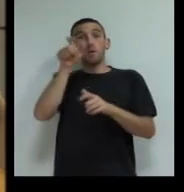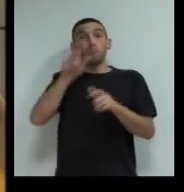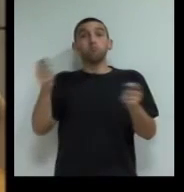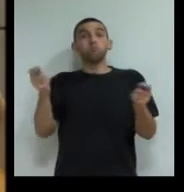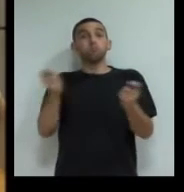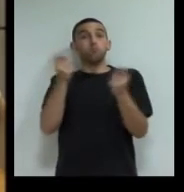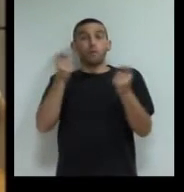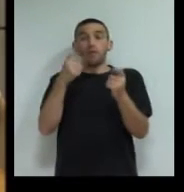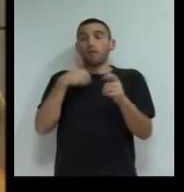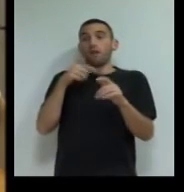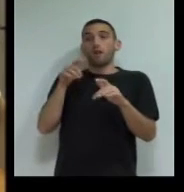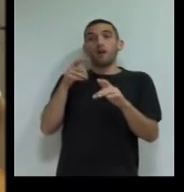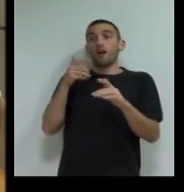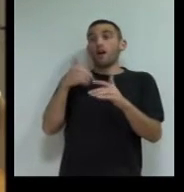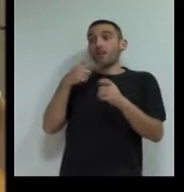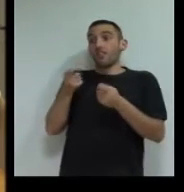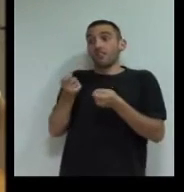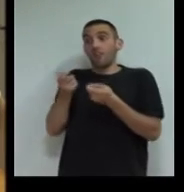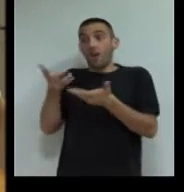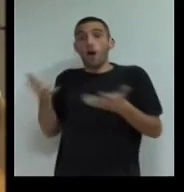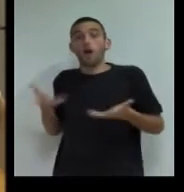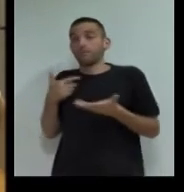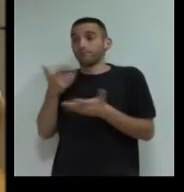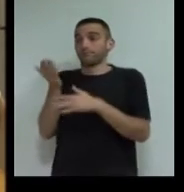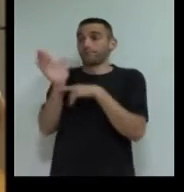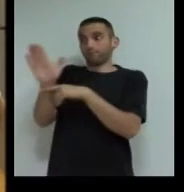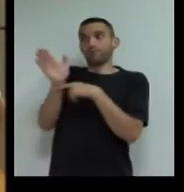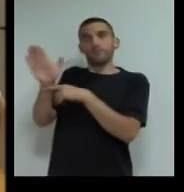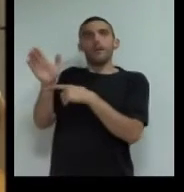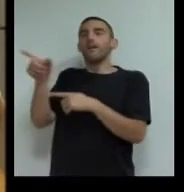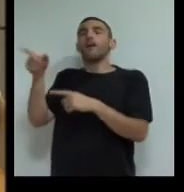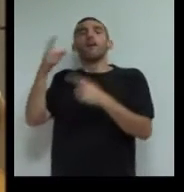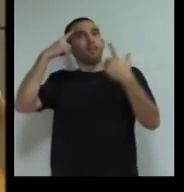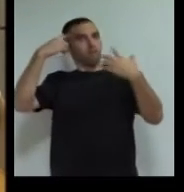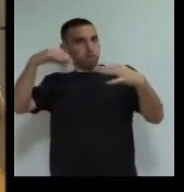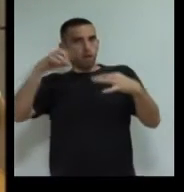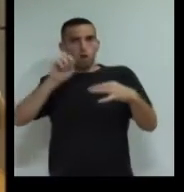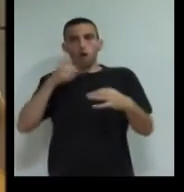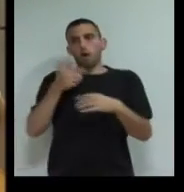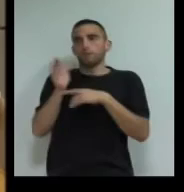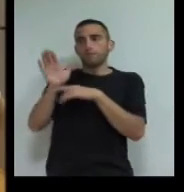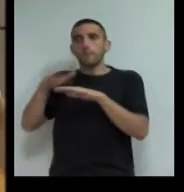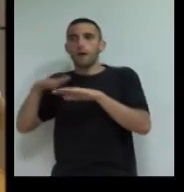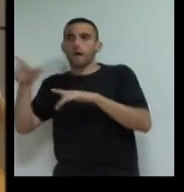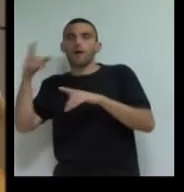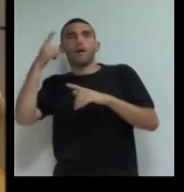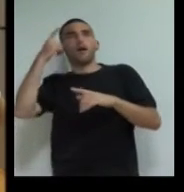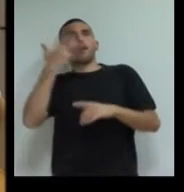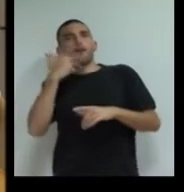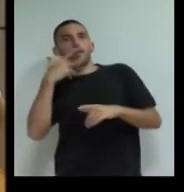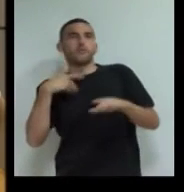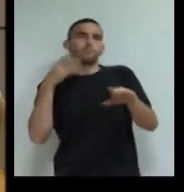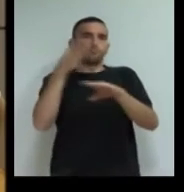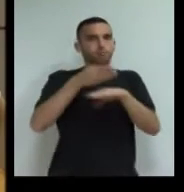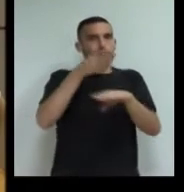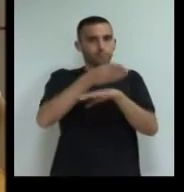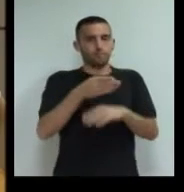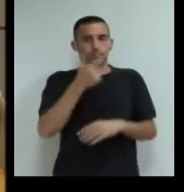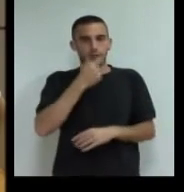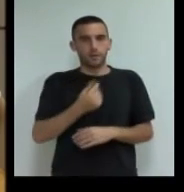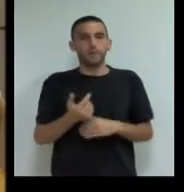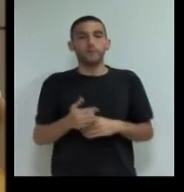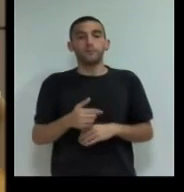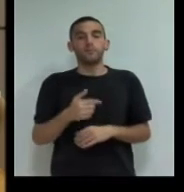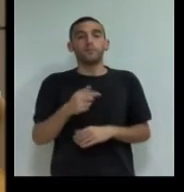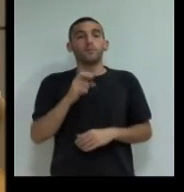ellos en esos términos, no prestan atención a esa publicidad. Entonces, es que, vamos directamente a través Dima, de las es que asociaciones. te doy otro ejemplo para que